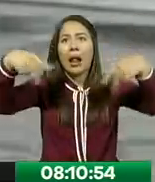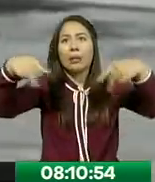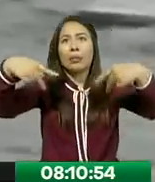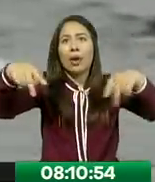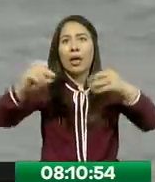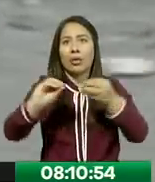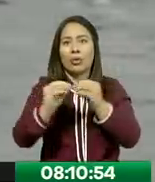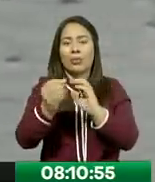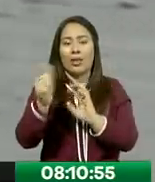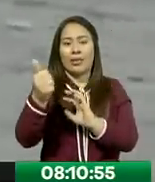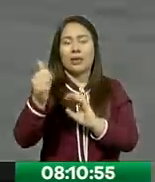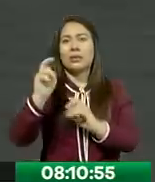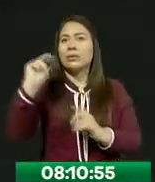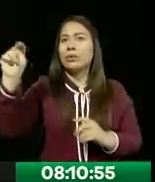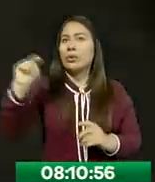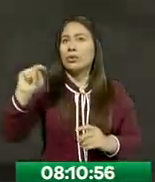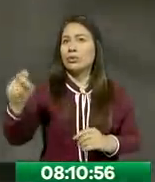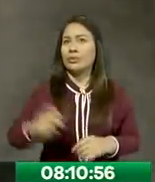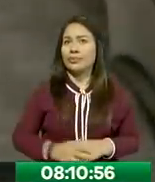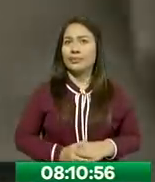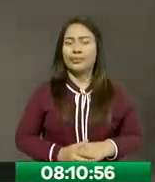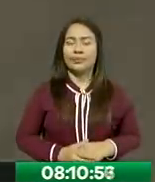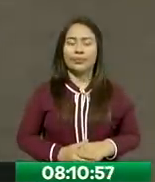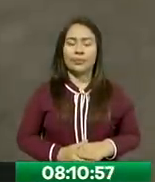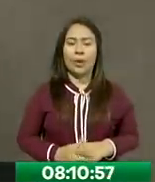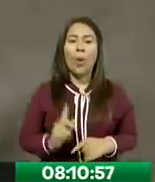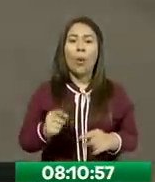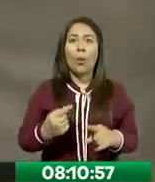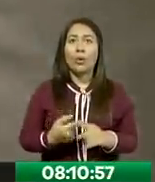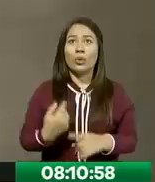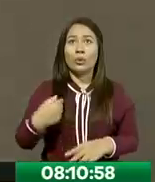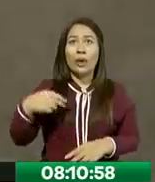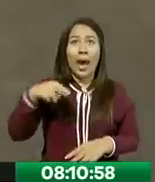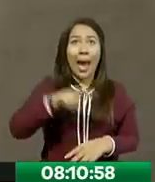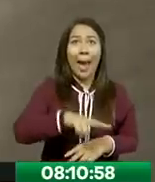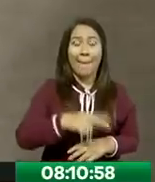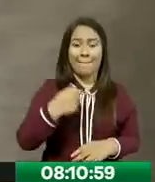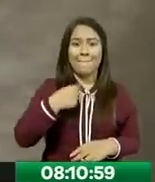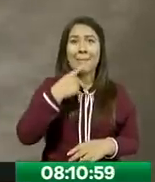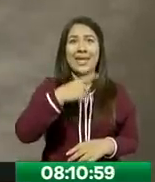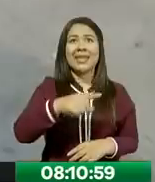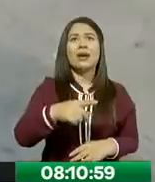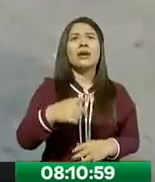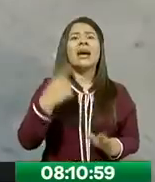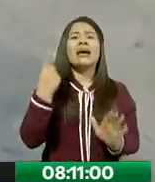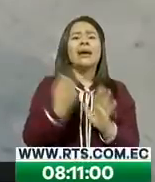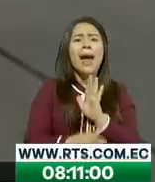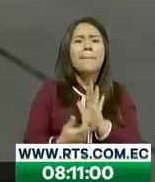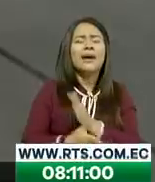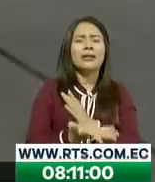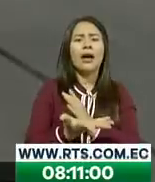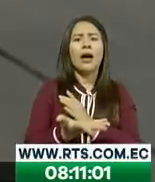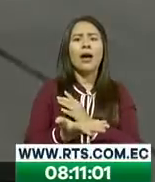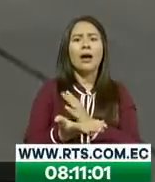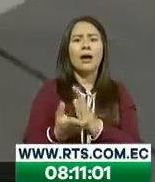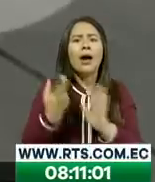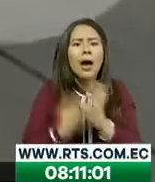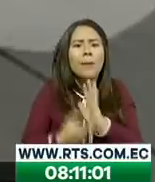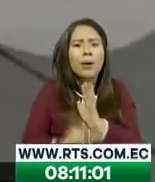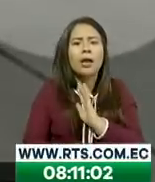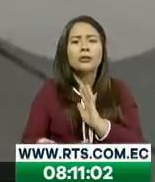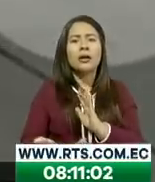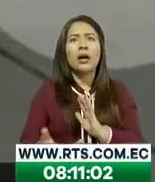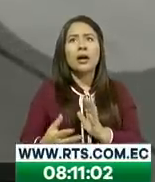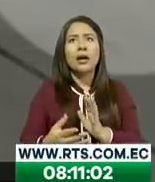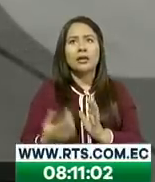la Alborada, norte de Guayaquil. Entonces yo lo que salgo y le hago así, ¿qué te pasa tal y cual? Pues le digo yo, ¿qué